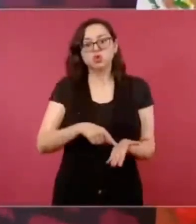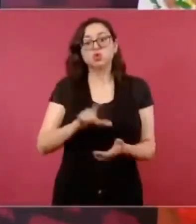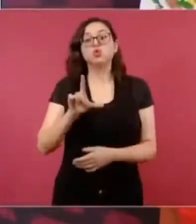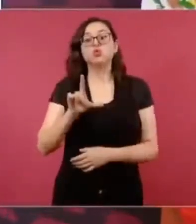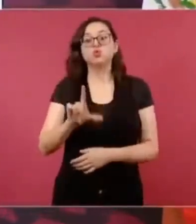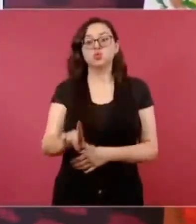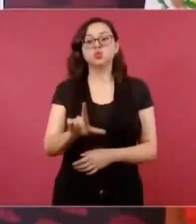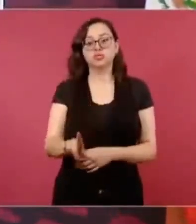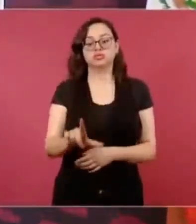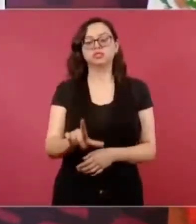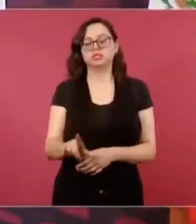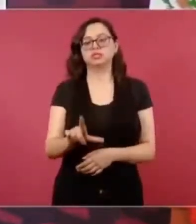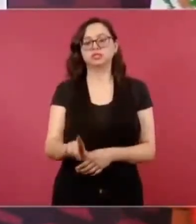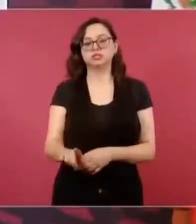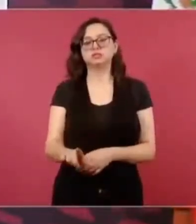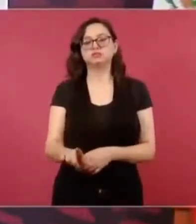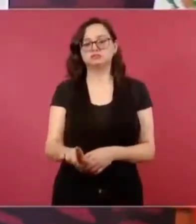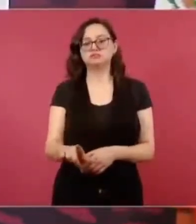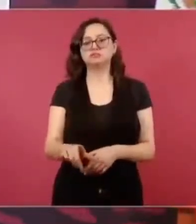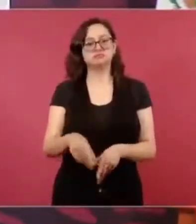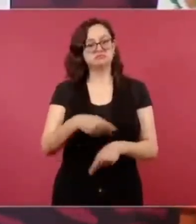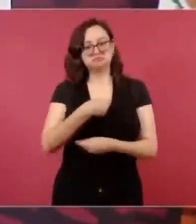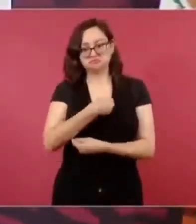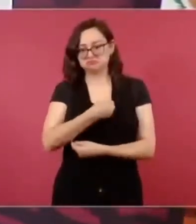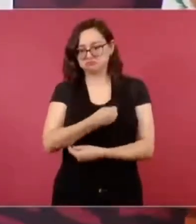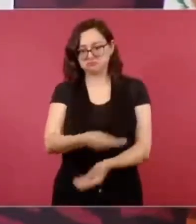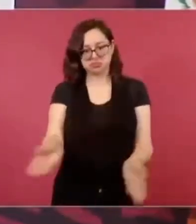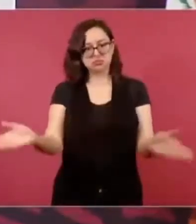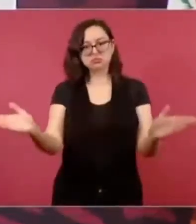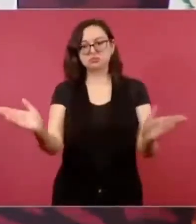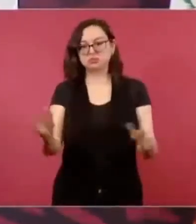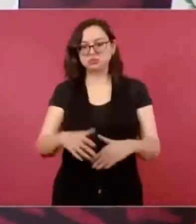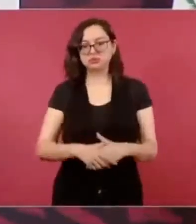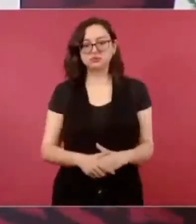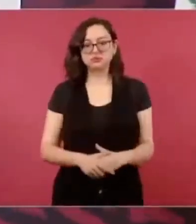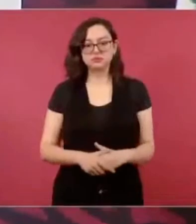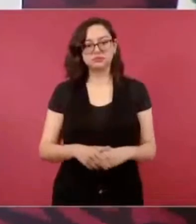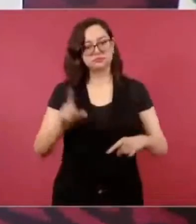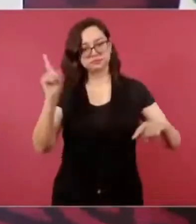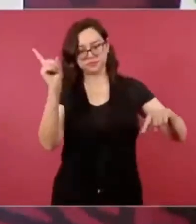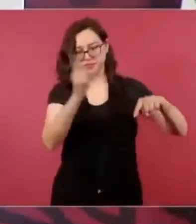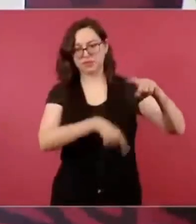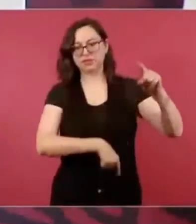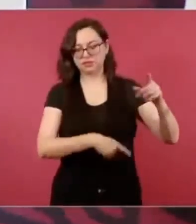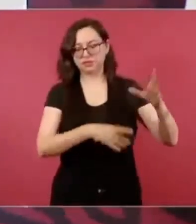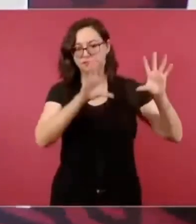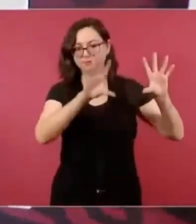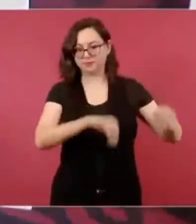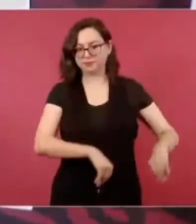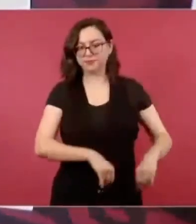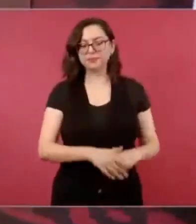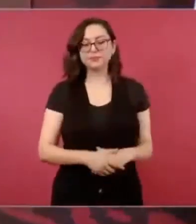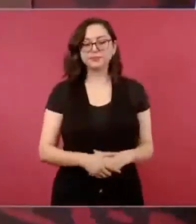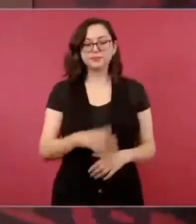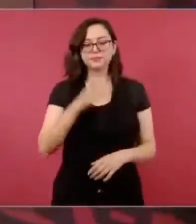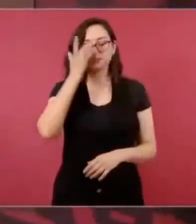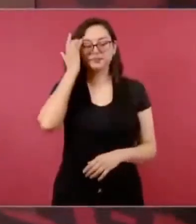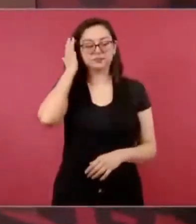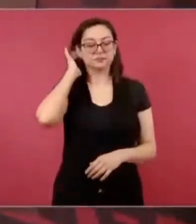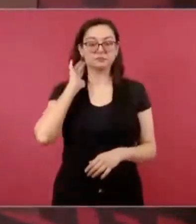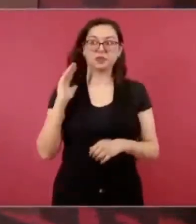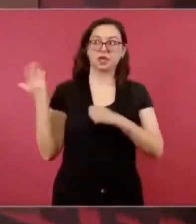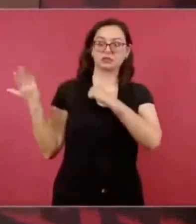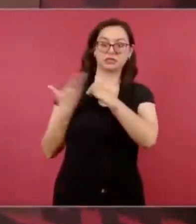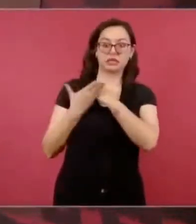lunes, se les entrega todo. Y ya quítala, porque no vaya a ser que por eso nos cepillen.